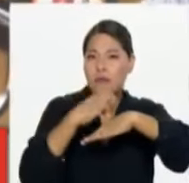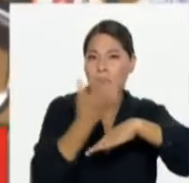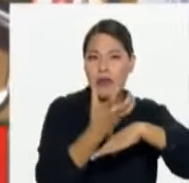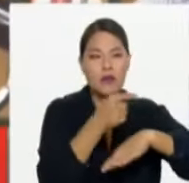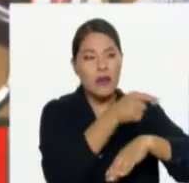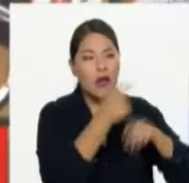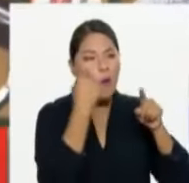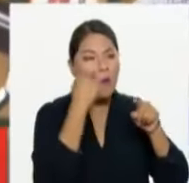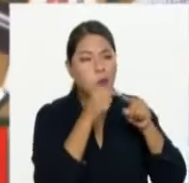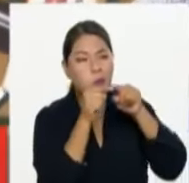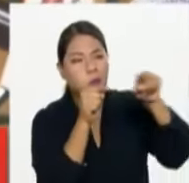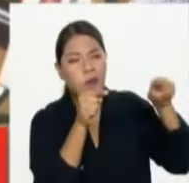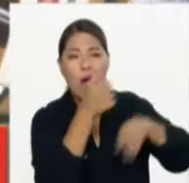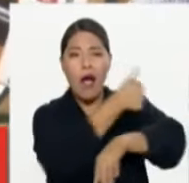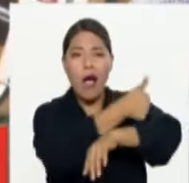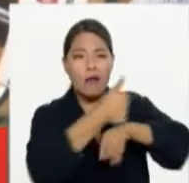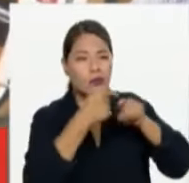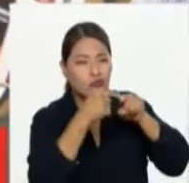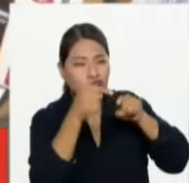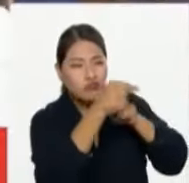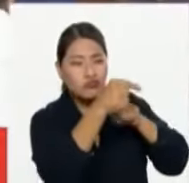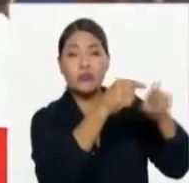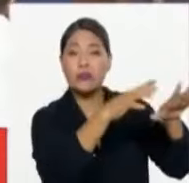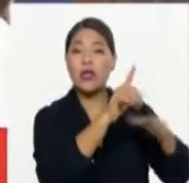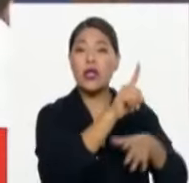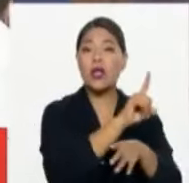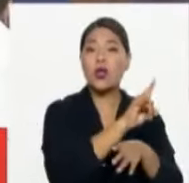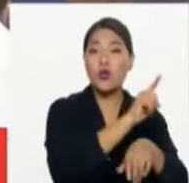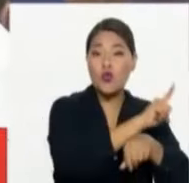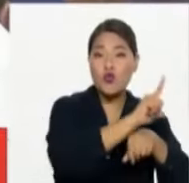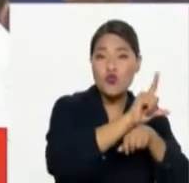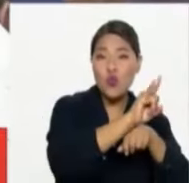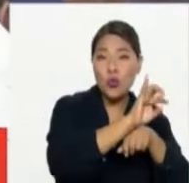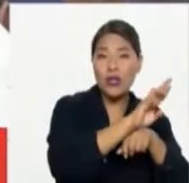y lo más importante, comparte nuestra información con nosotros. Será hasta la próxima. Tupananchis Kama.